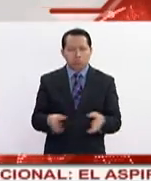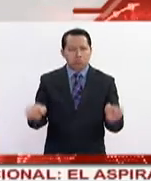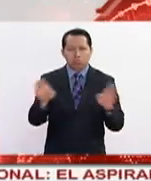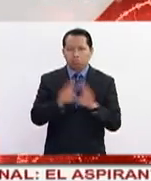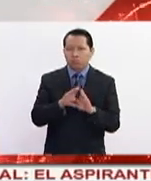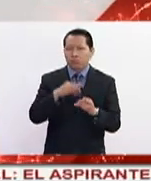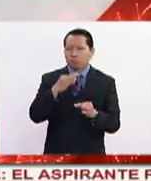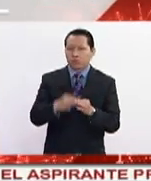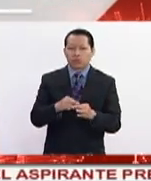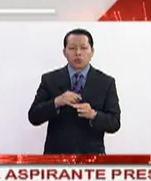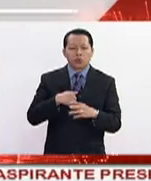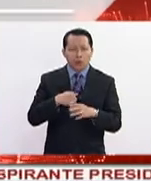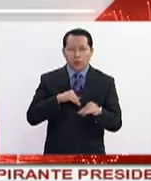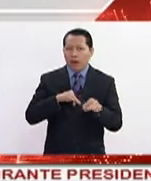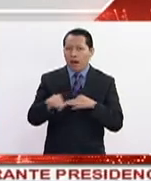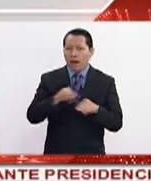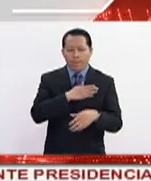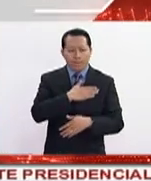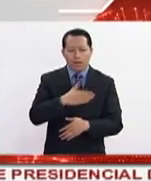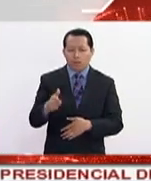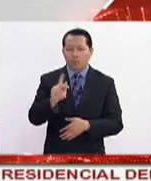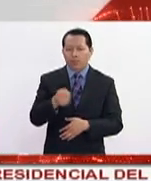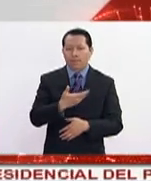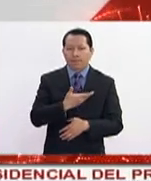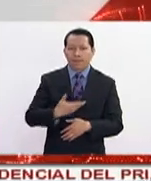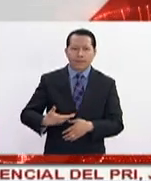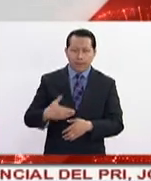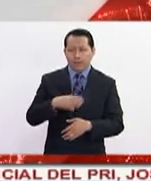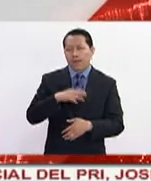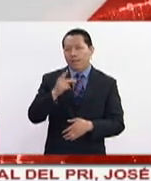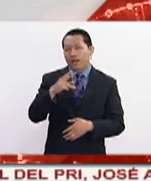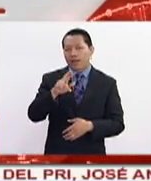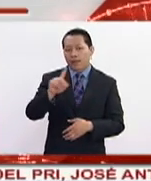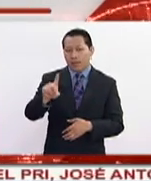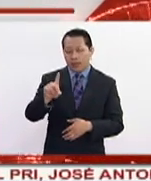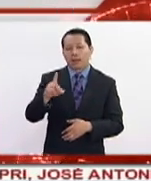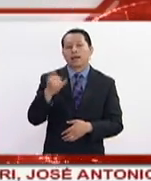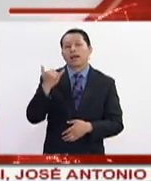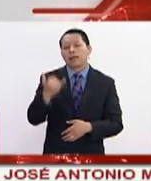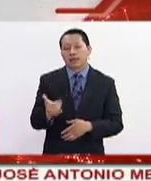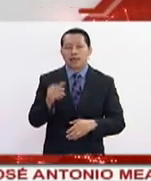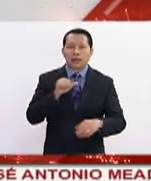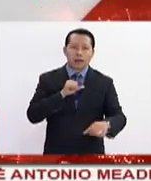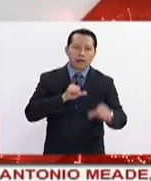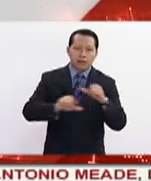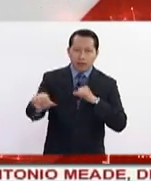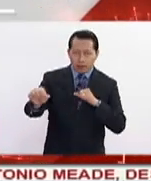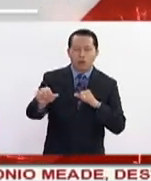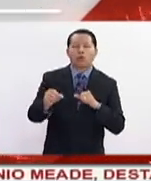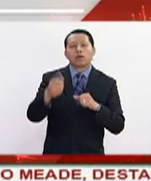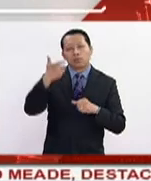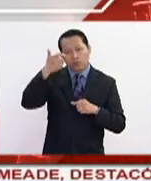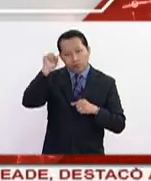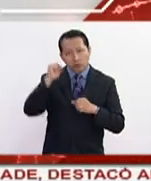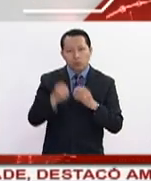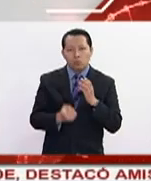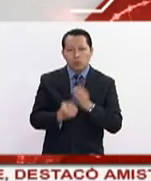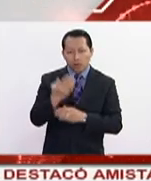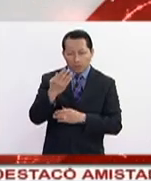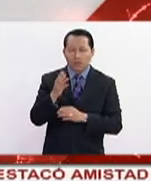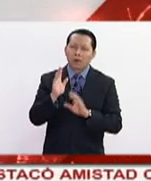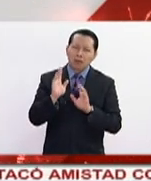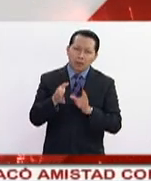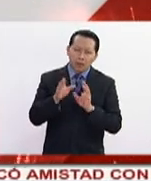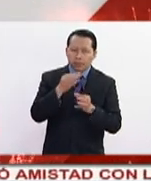mi ejercicio, mi ciclo como presidenta del PRD. Y damos lugar a la nueva dirigencia. Esto lo